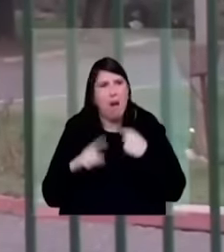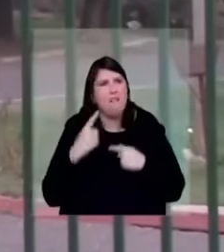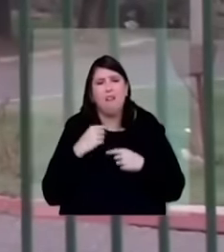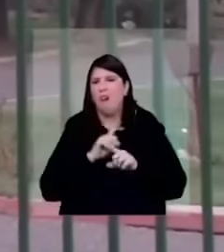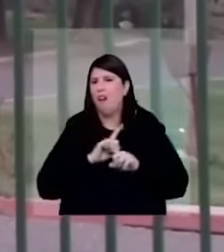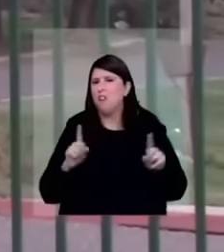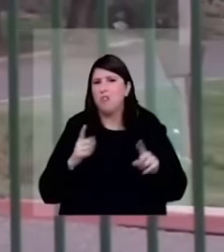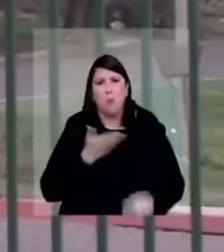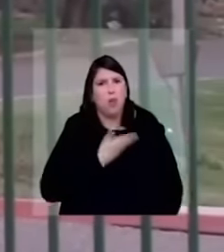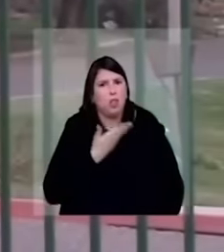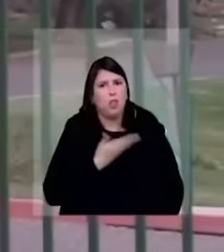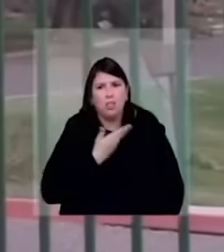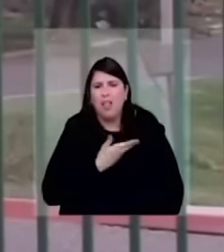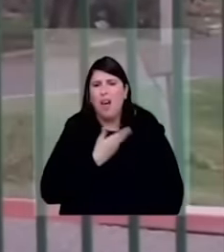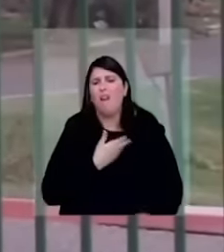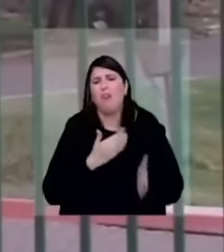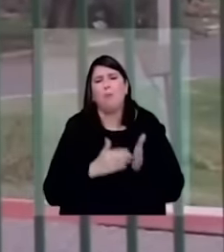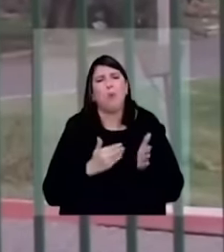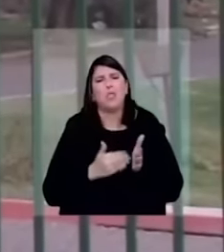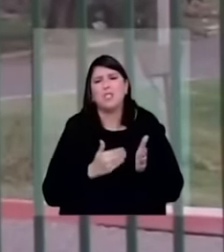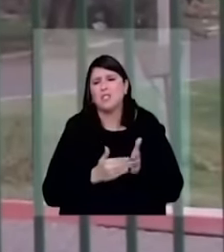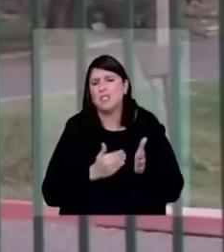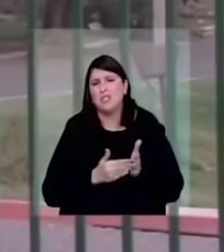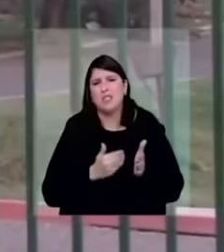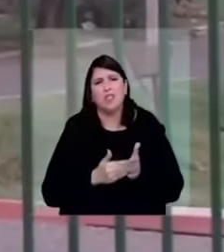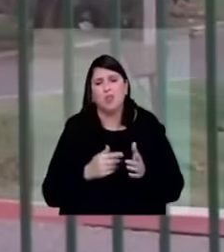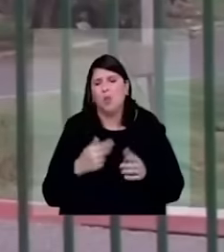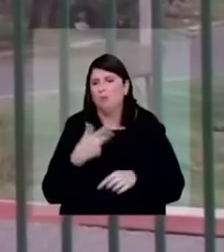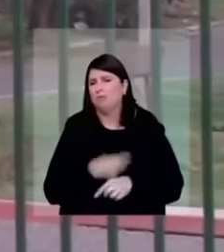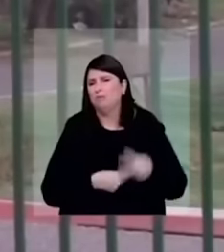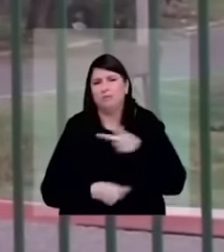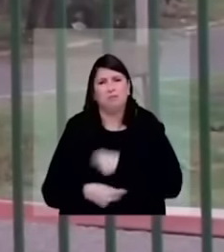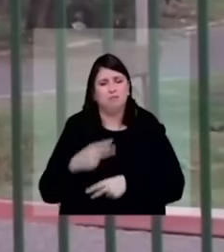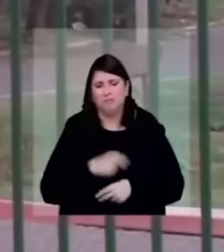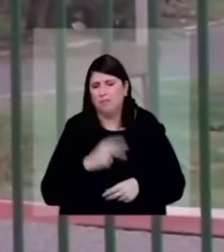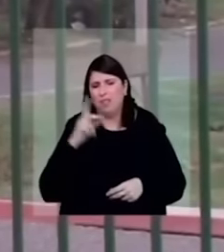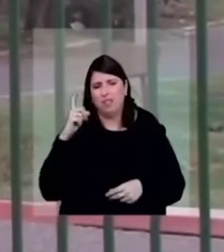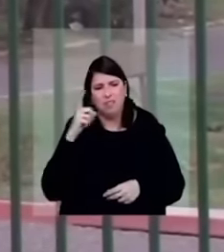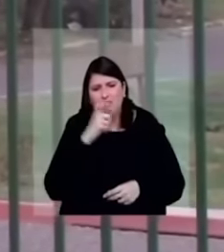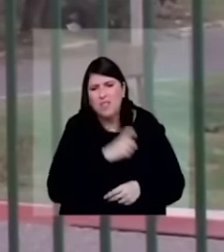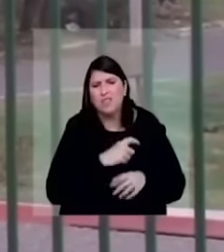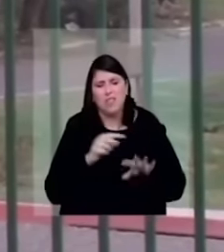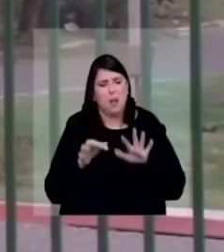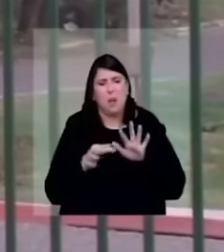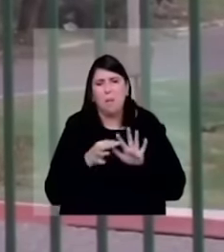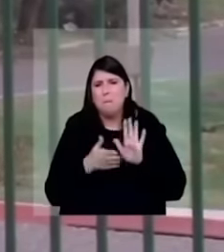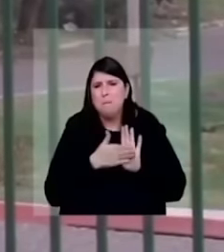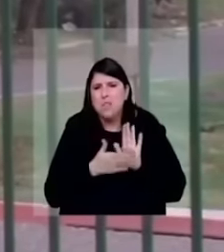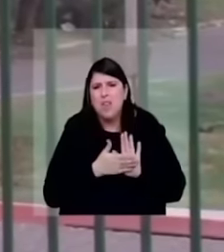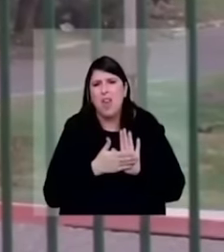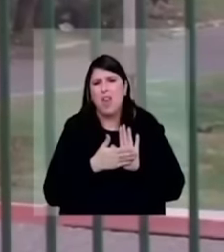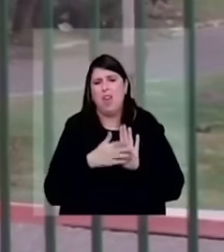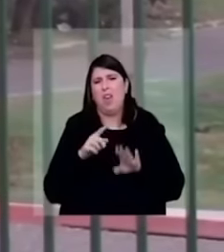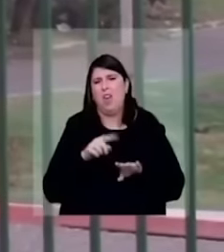quejaba, pobrecito tenía, estaba, no había dónde pincharlo, buscaban dónde pincharlo, le pinchaban los pies, la uña, todo. Y él siempre con